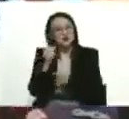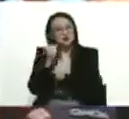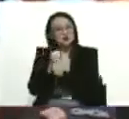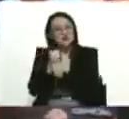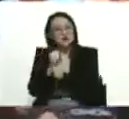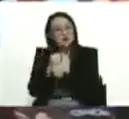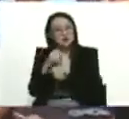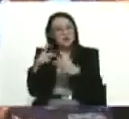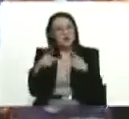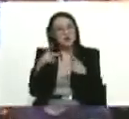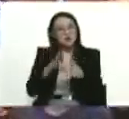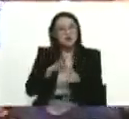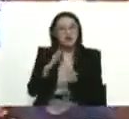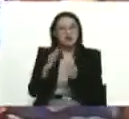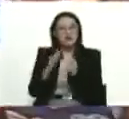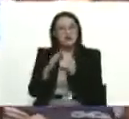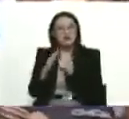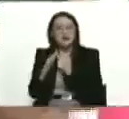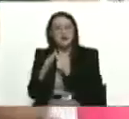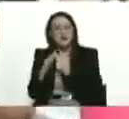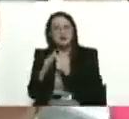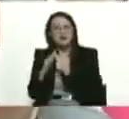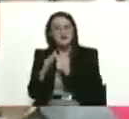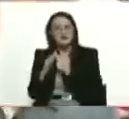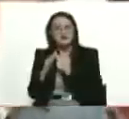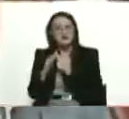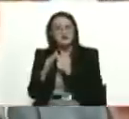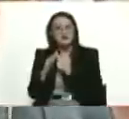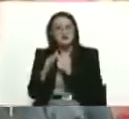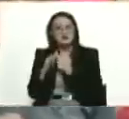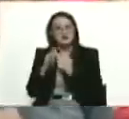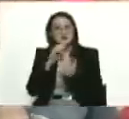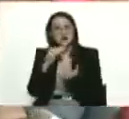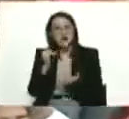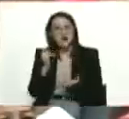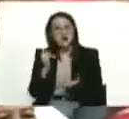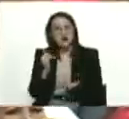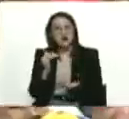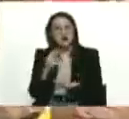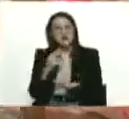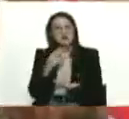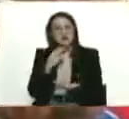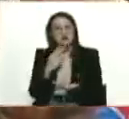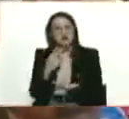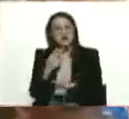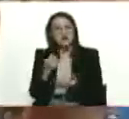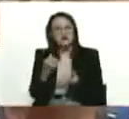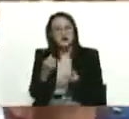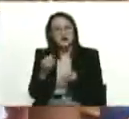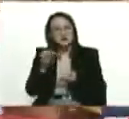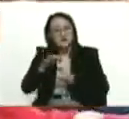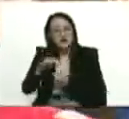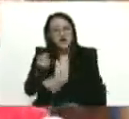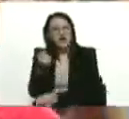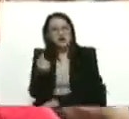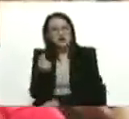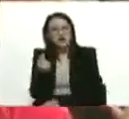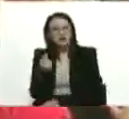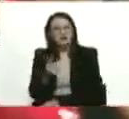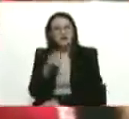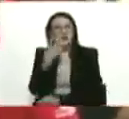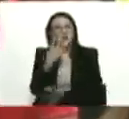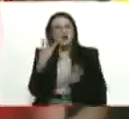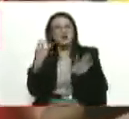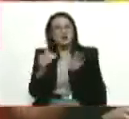los productores del campo, quienes en tierras calaboceñas sembraron arroz en más de 42